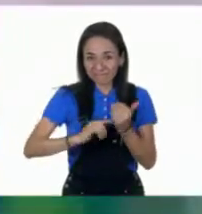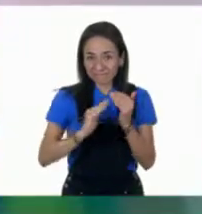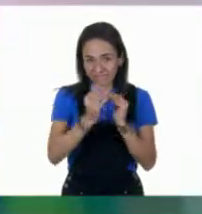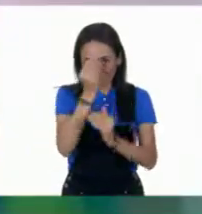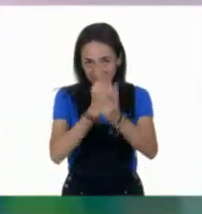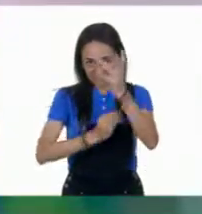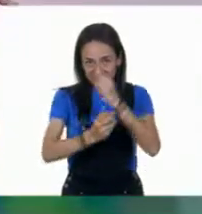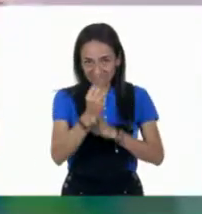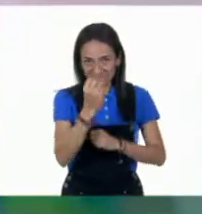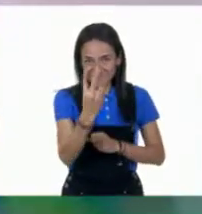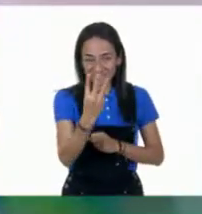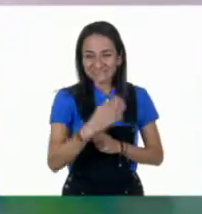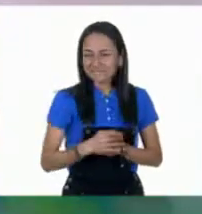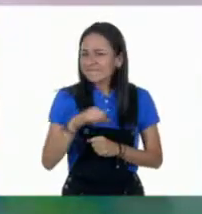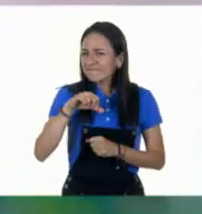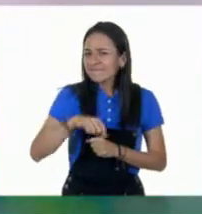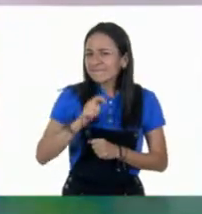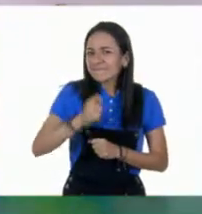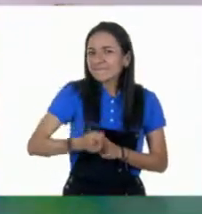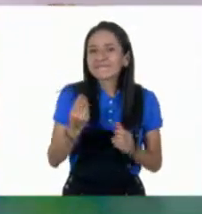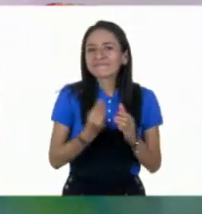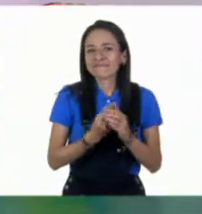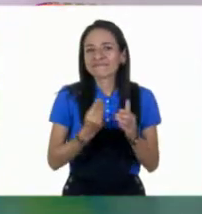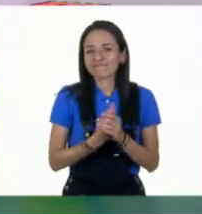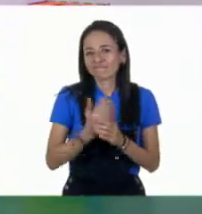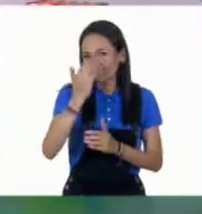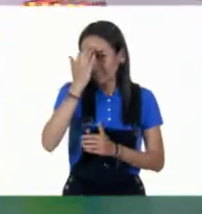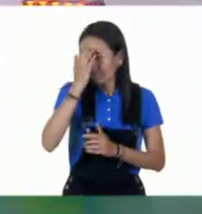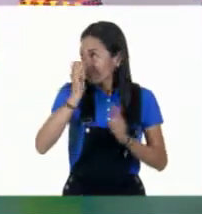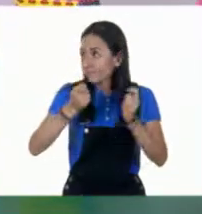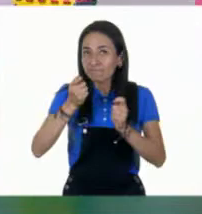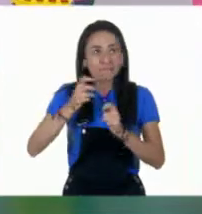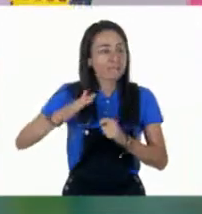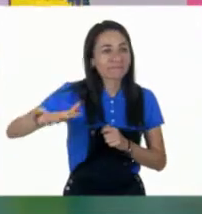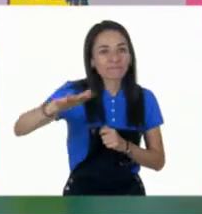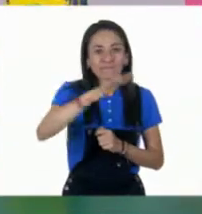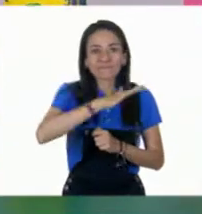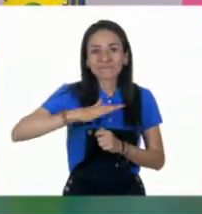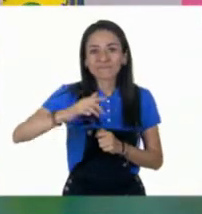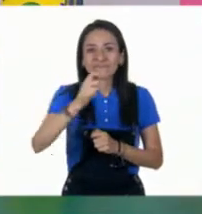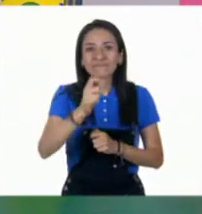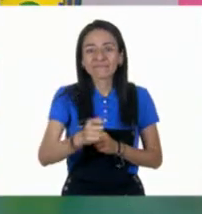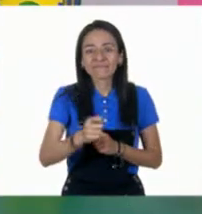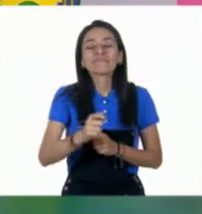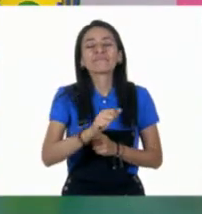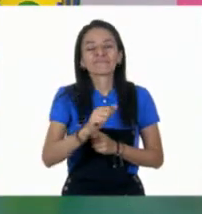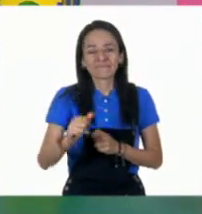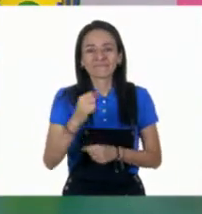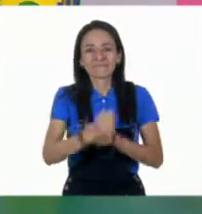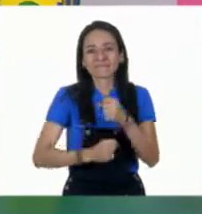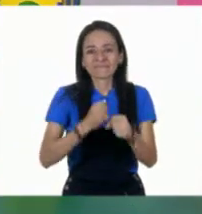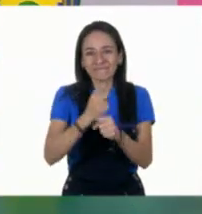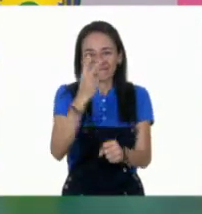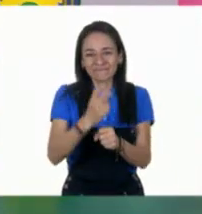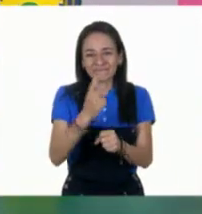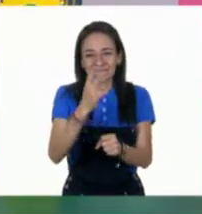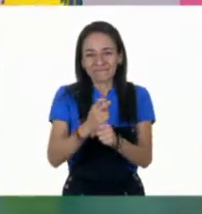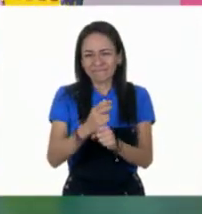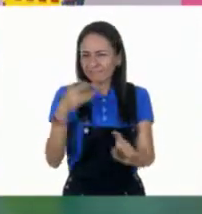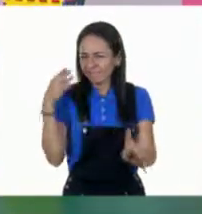3. Esta es la asignatura de conocimiento del medio para segundo grado. Y nuestro tema